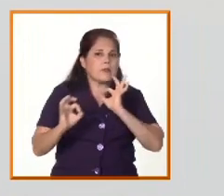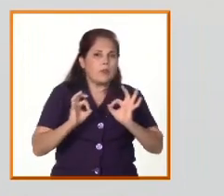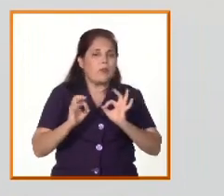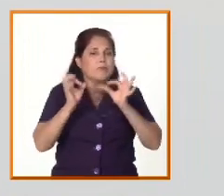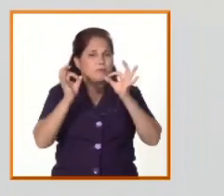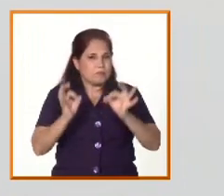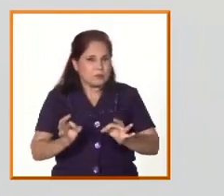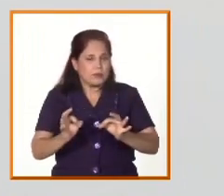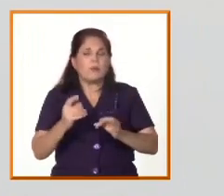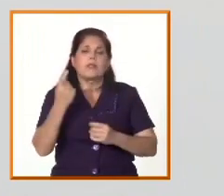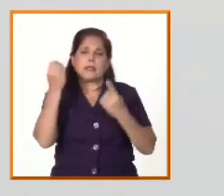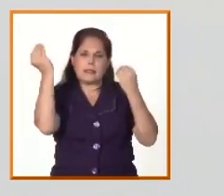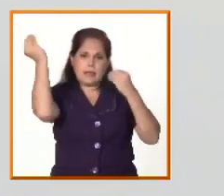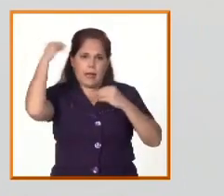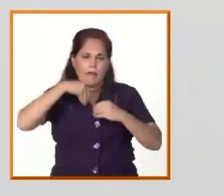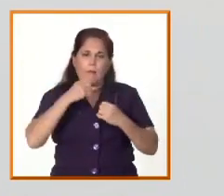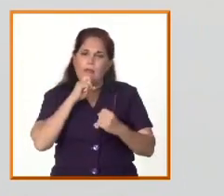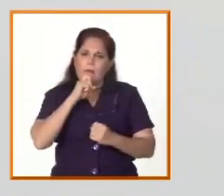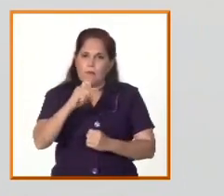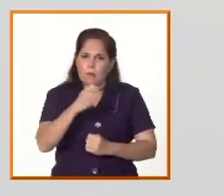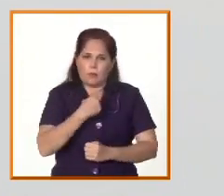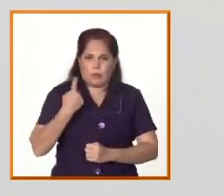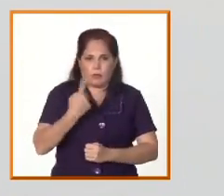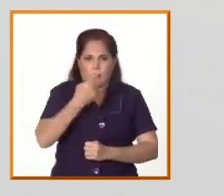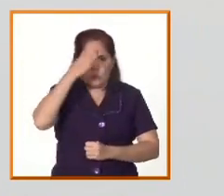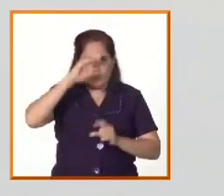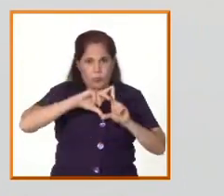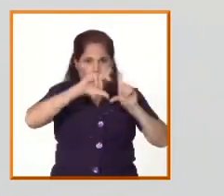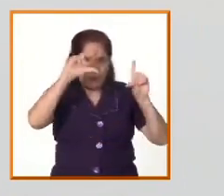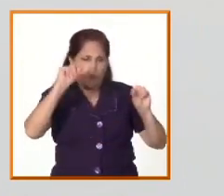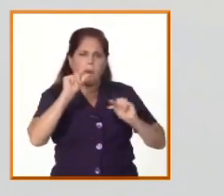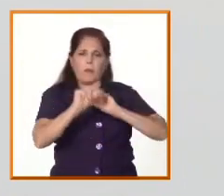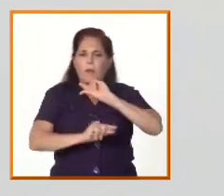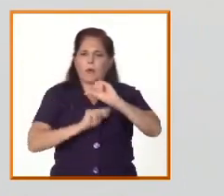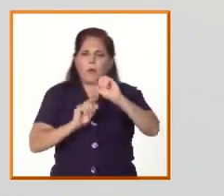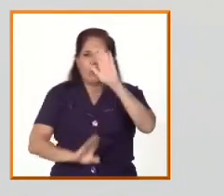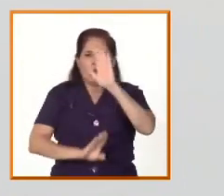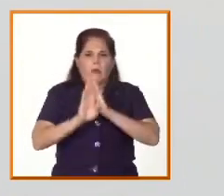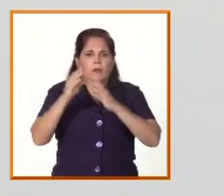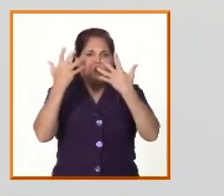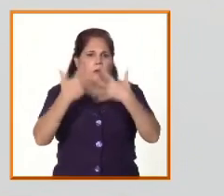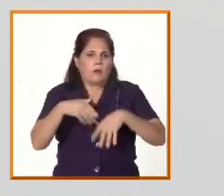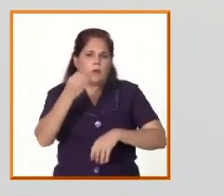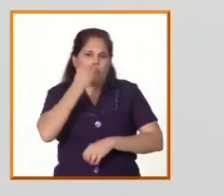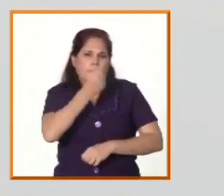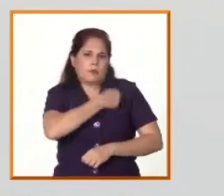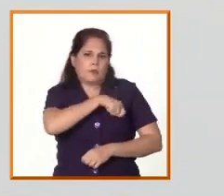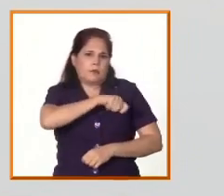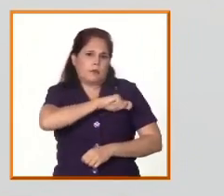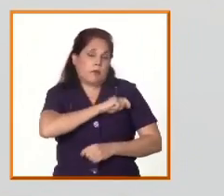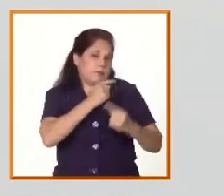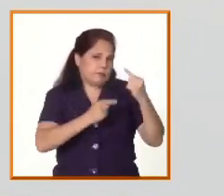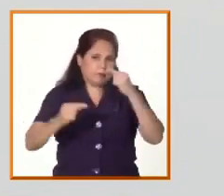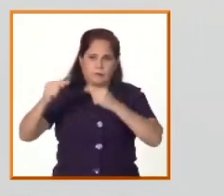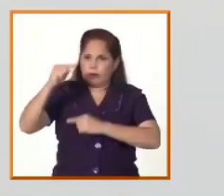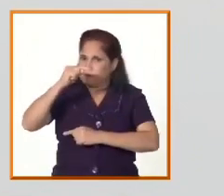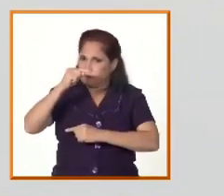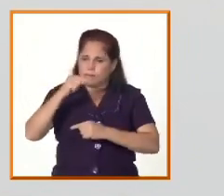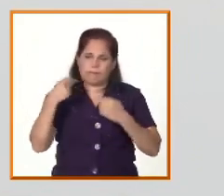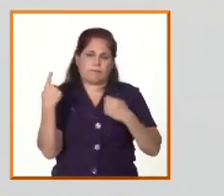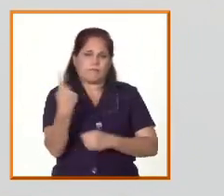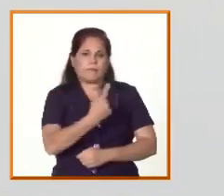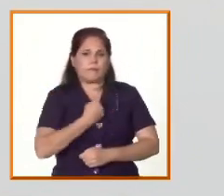independientemente las necesidades de las dificultades que estamos enfrentando se Sigue avanzando en materia de producción de alimentos para nuestro pueblo que es uno de los componentes también